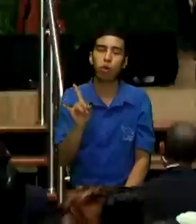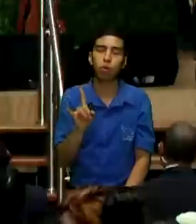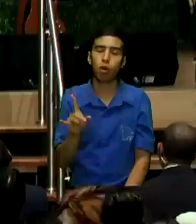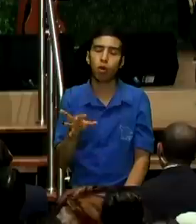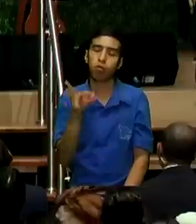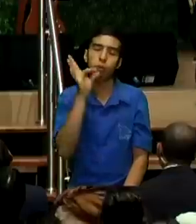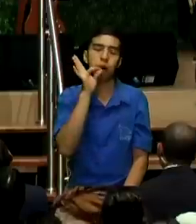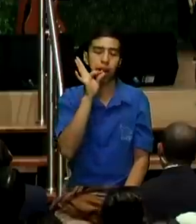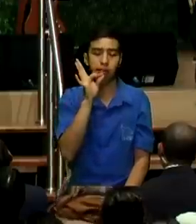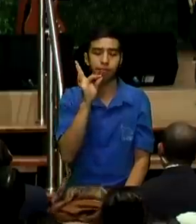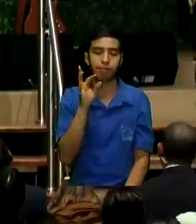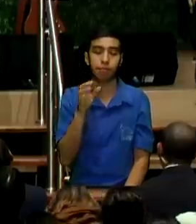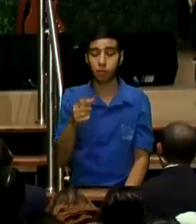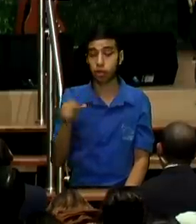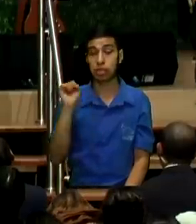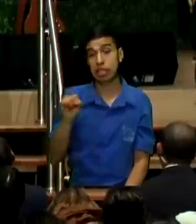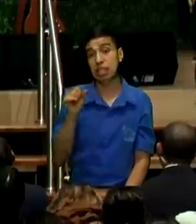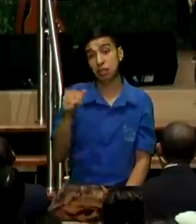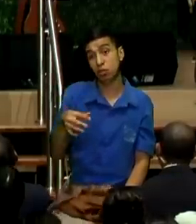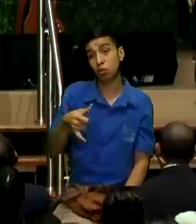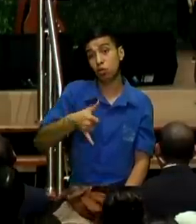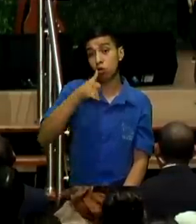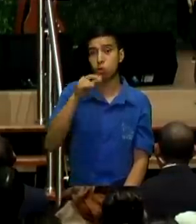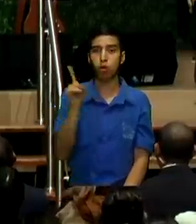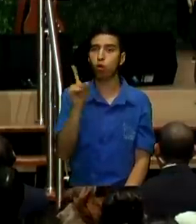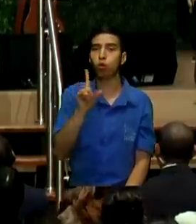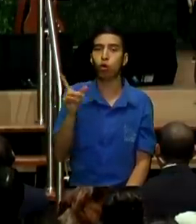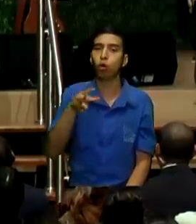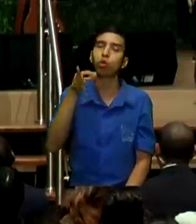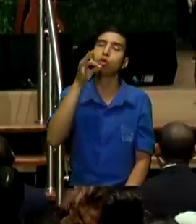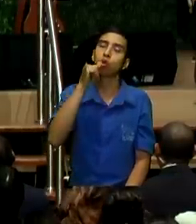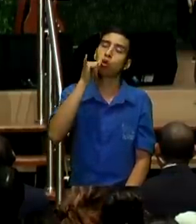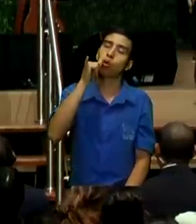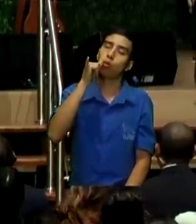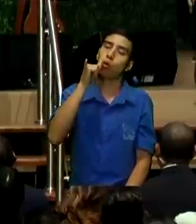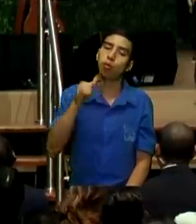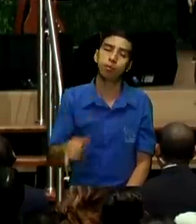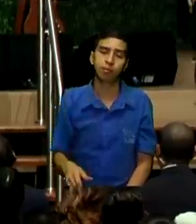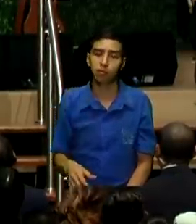trago o no me lo echo? ¿Y qué sé yo? Pero no has caído.